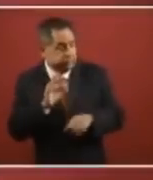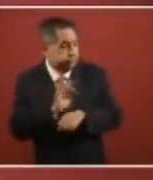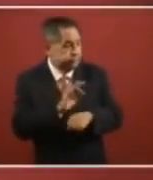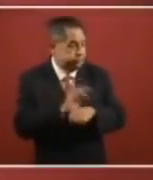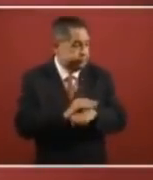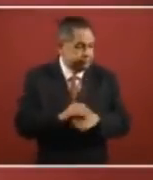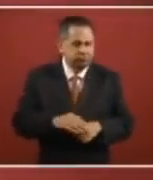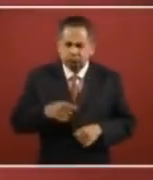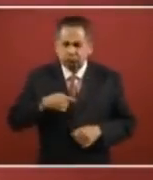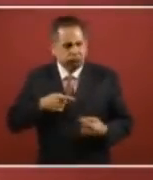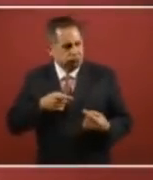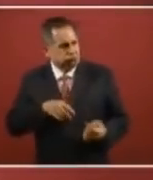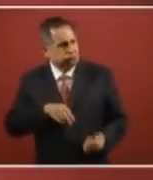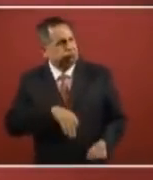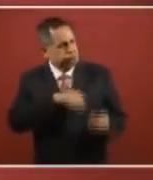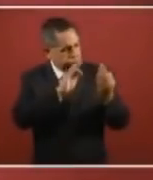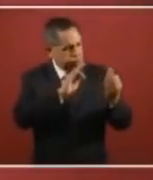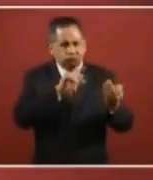los conservadores,